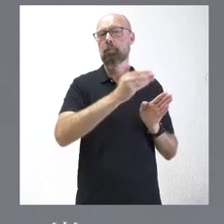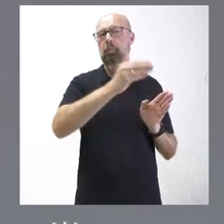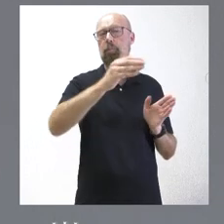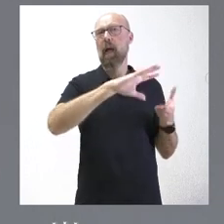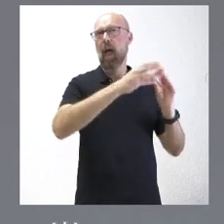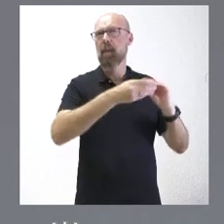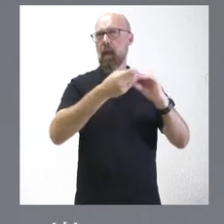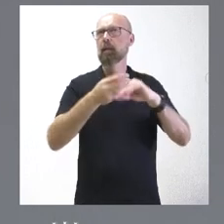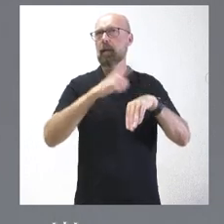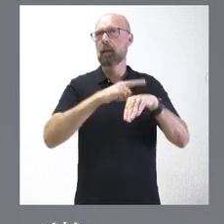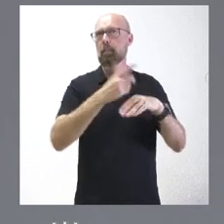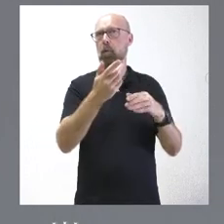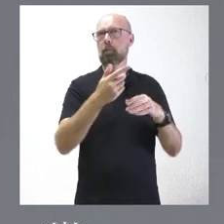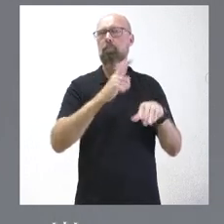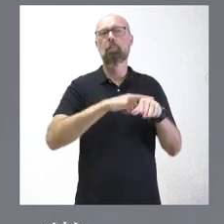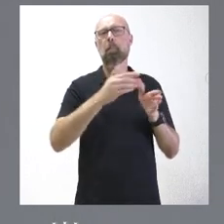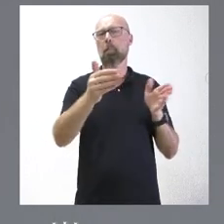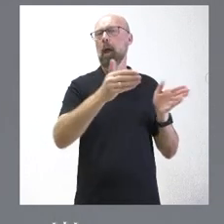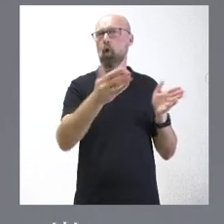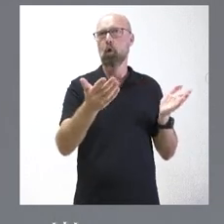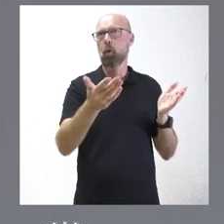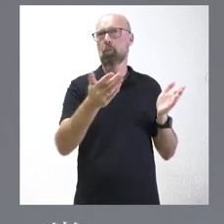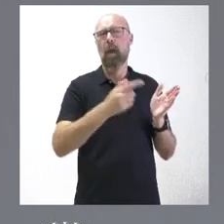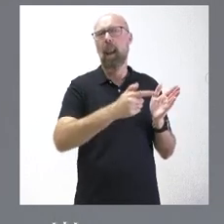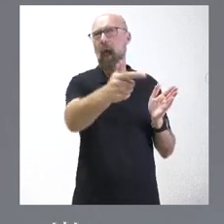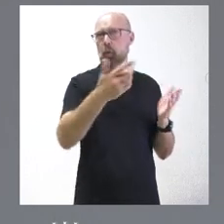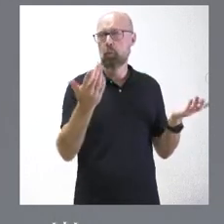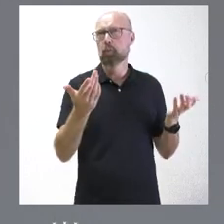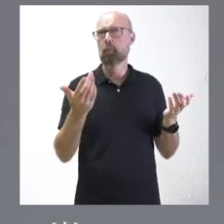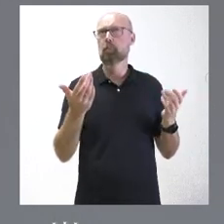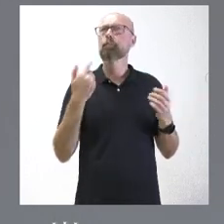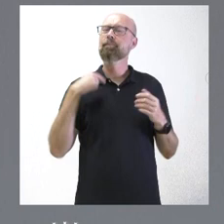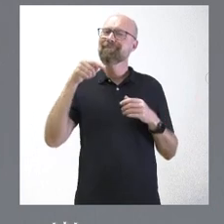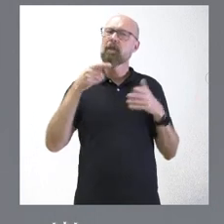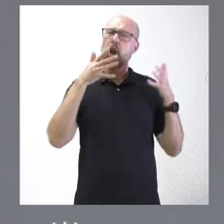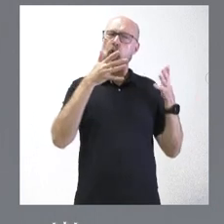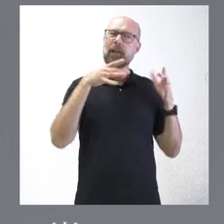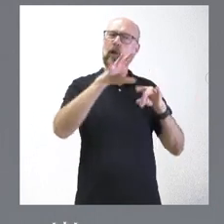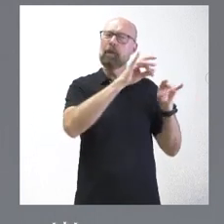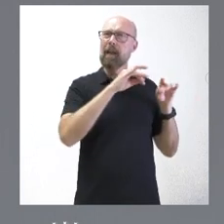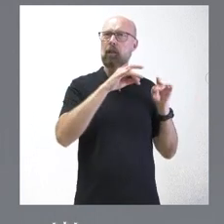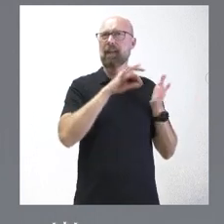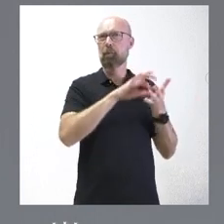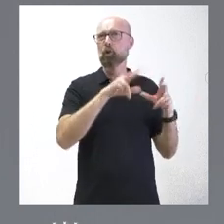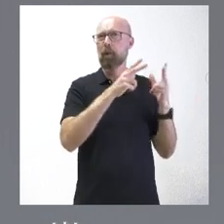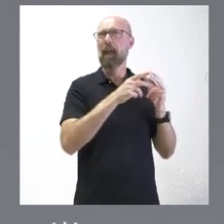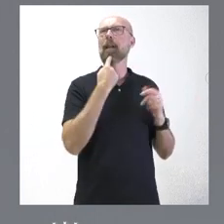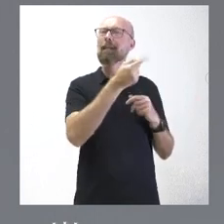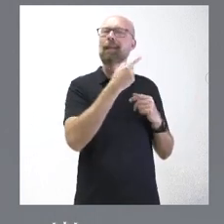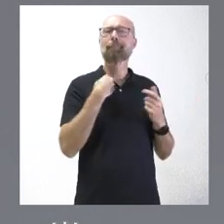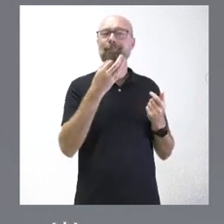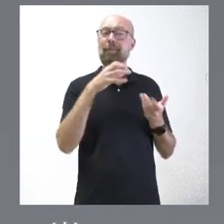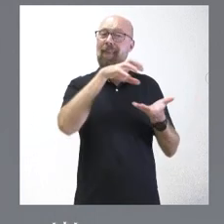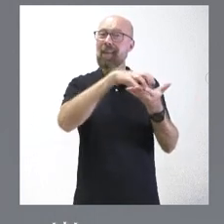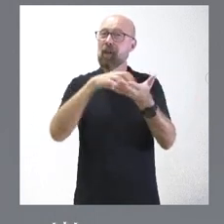a pero en un periodo de carencia más largo el consejo territorial de servicios sociales estableció también que esa adaptación de los centros